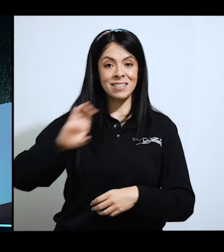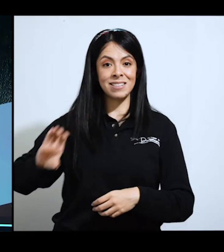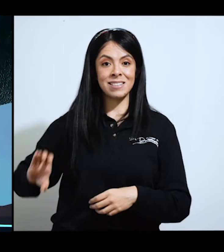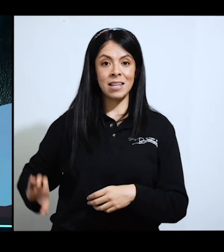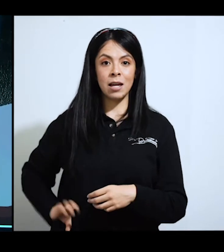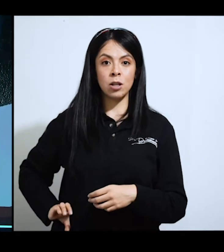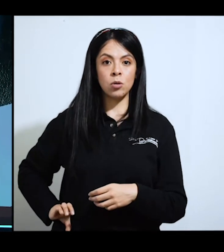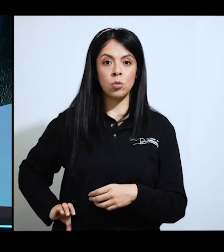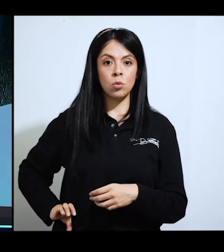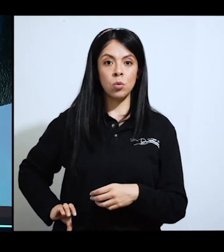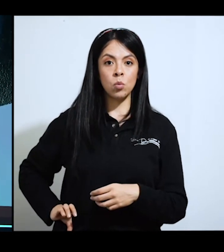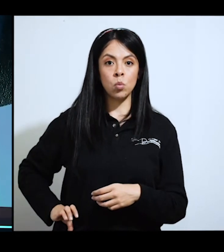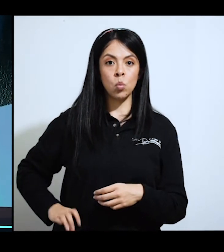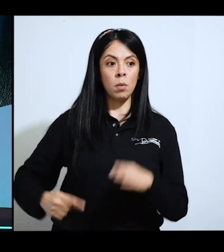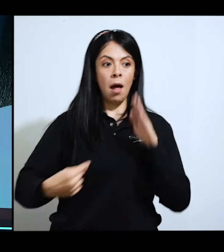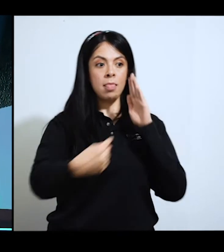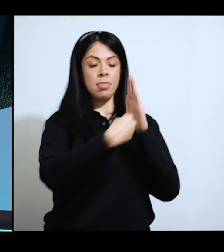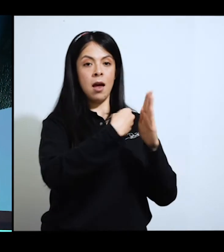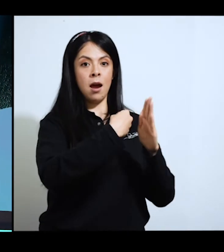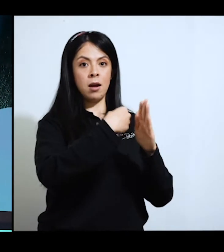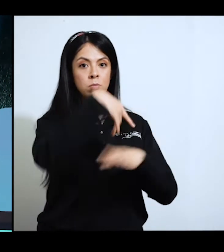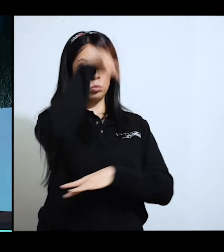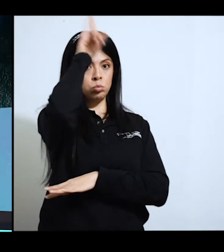ser atacado por los demonios,